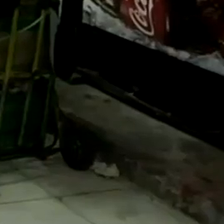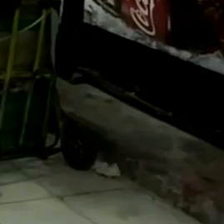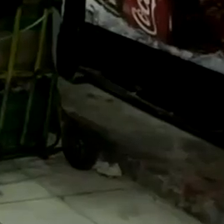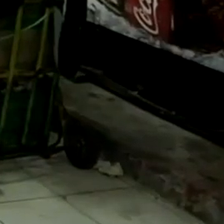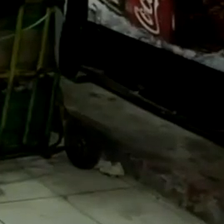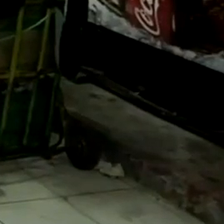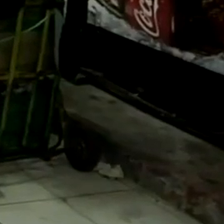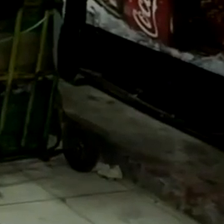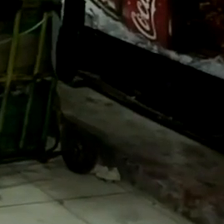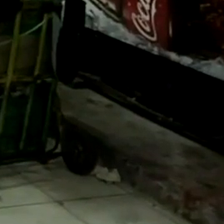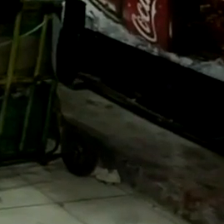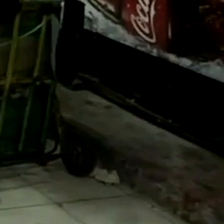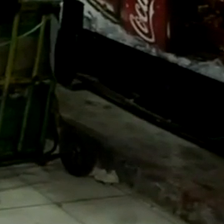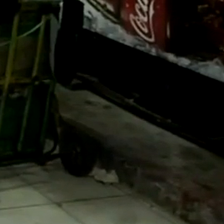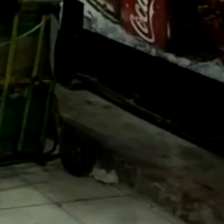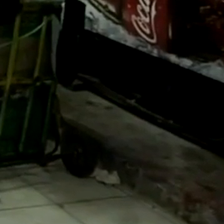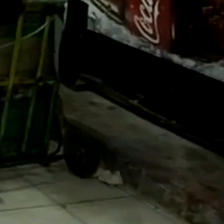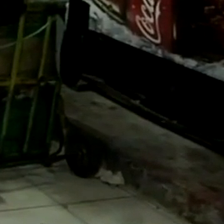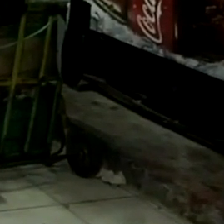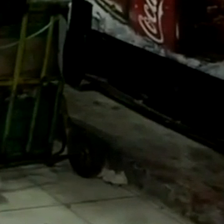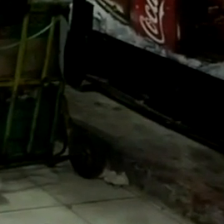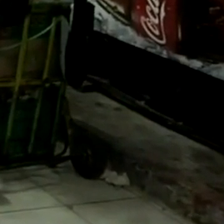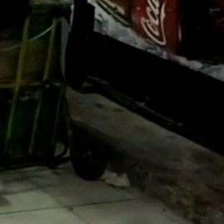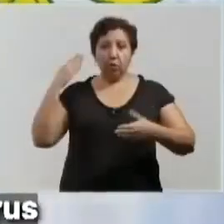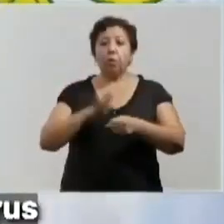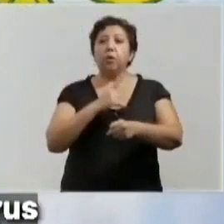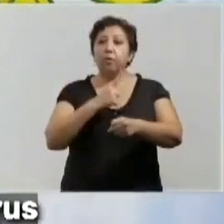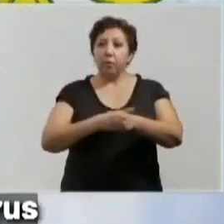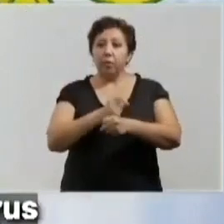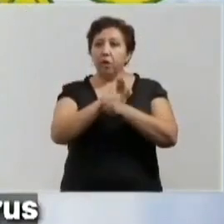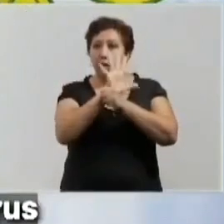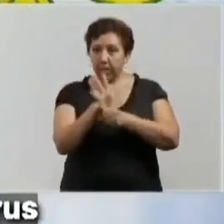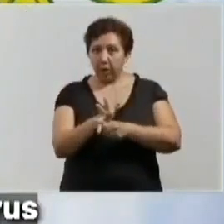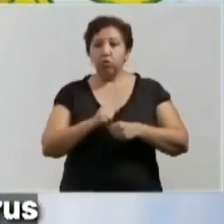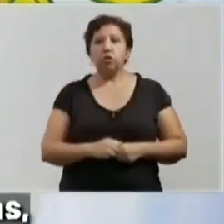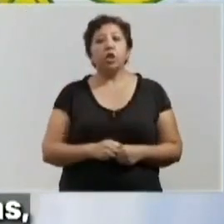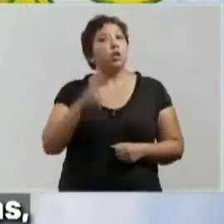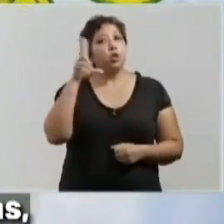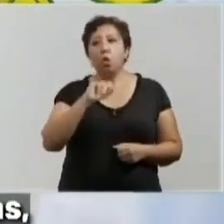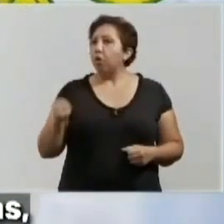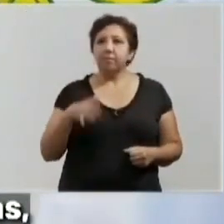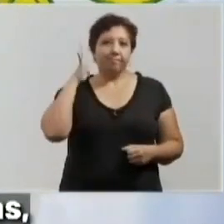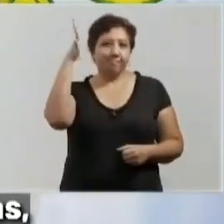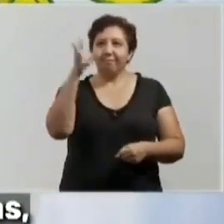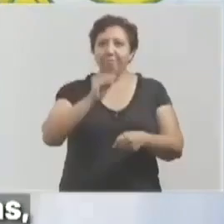que cerrar a las 10 de la noche y sábados y domingos solamente podrán otorgar servicio para llevar.